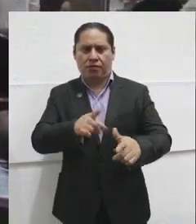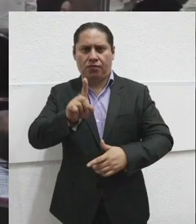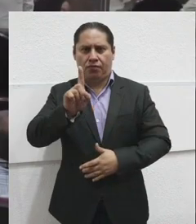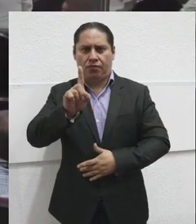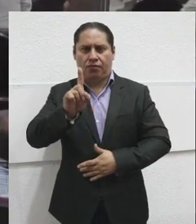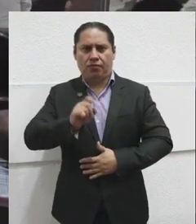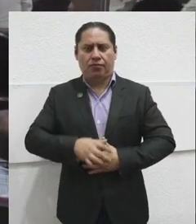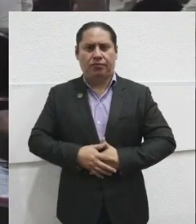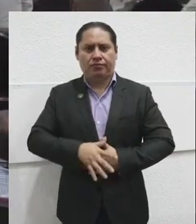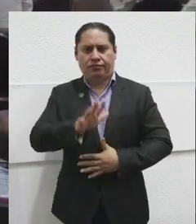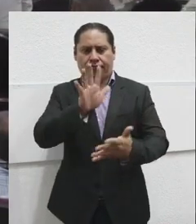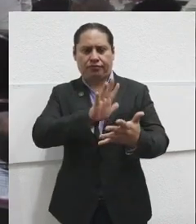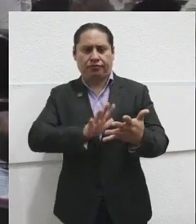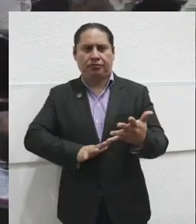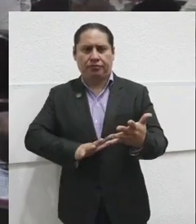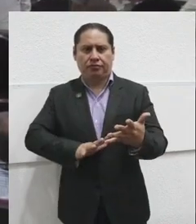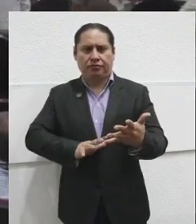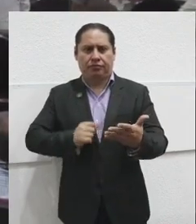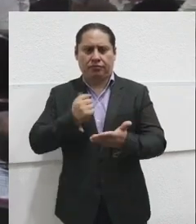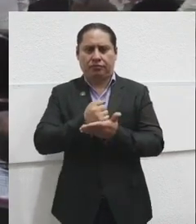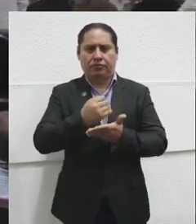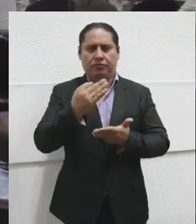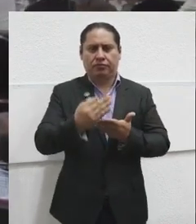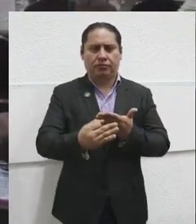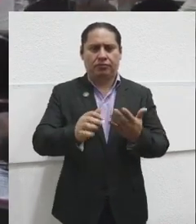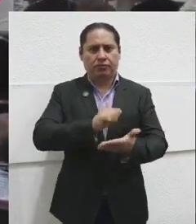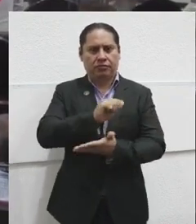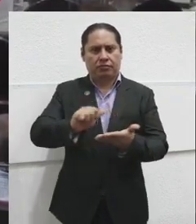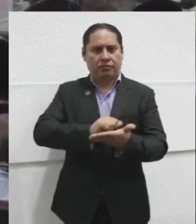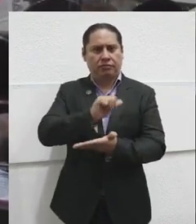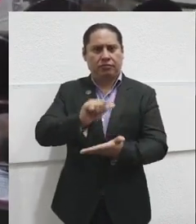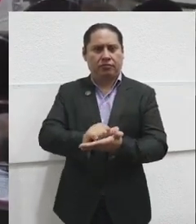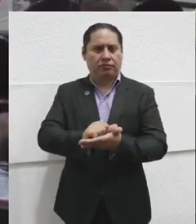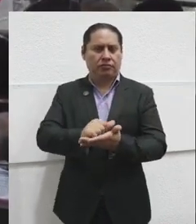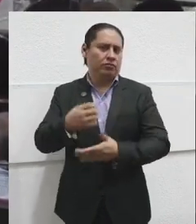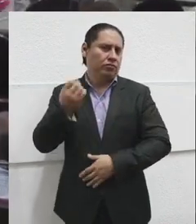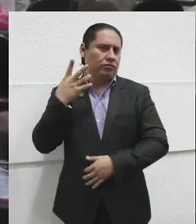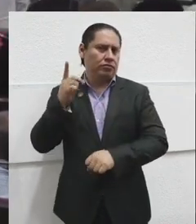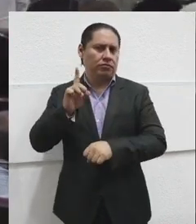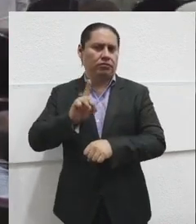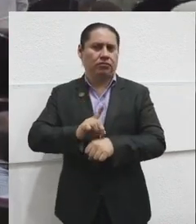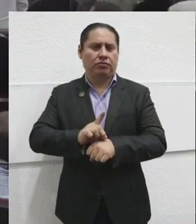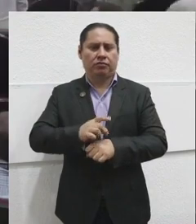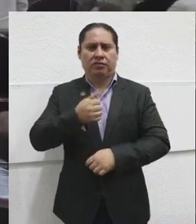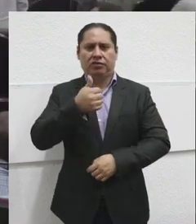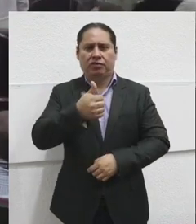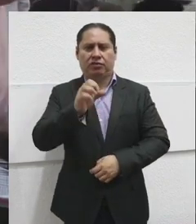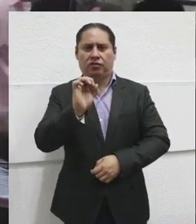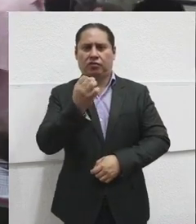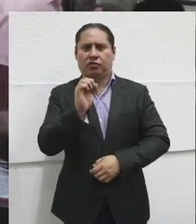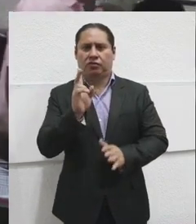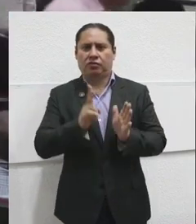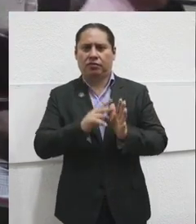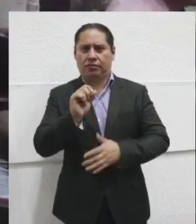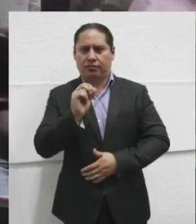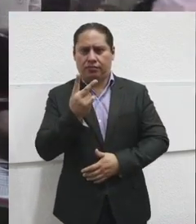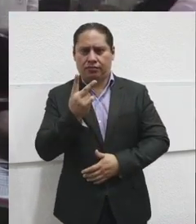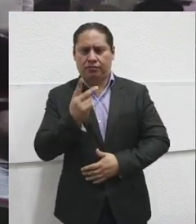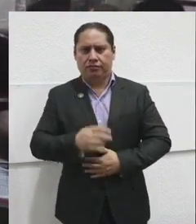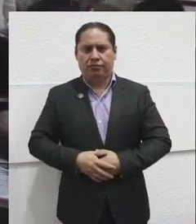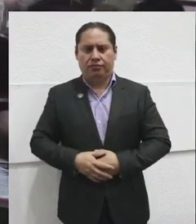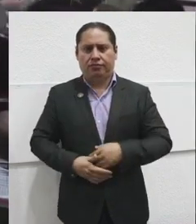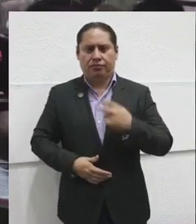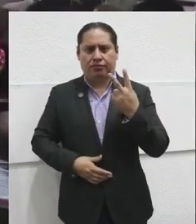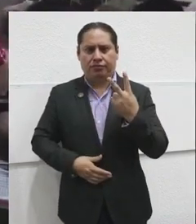siguiente: lectura y en su caso aprobación del acta de la sesión celebrada el 6 de octubre del